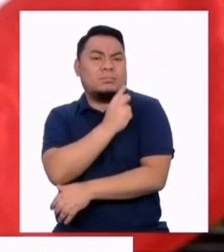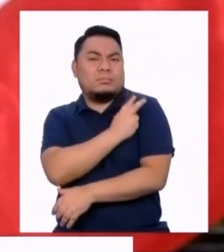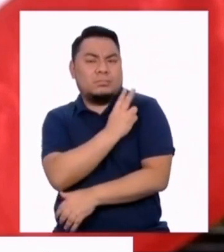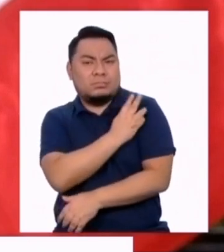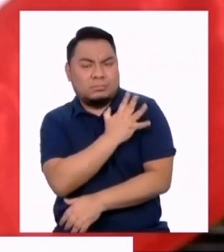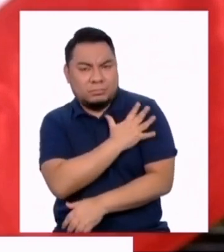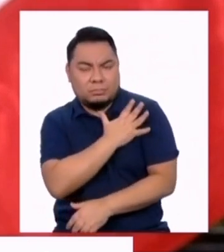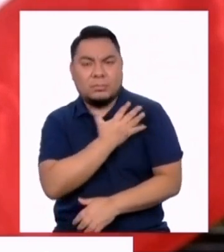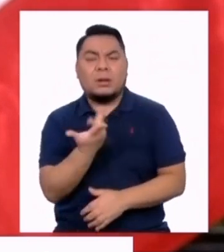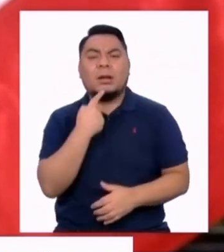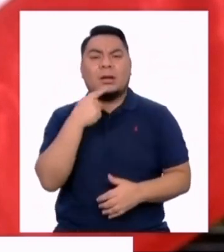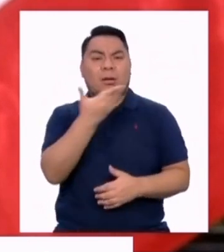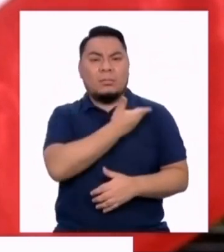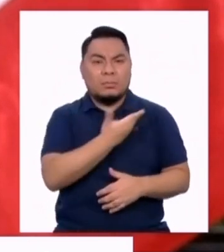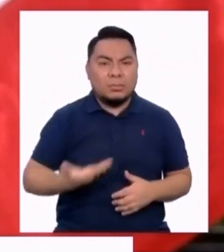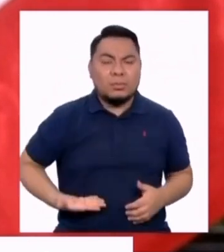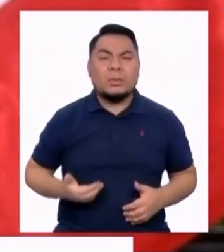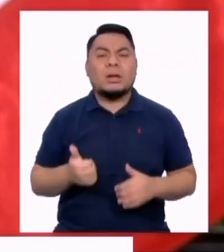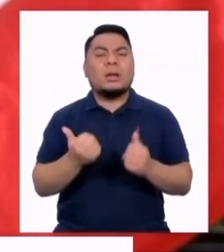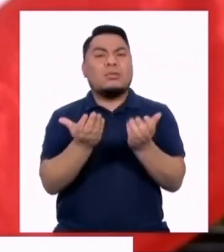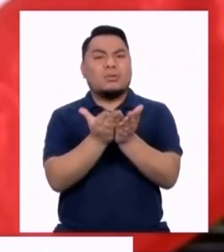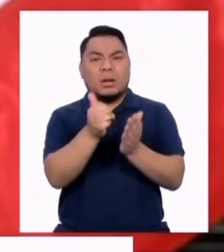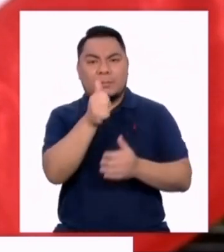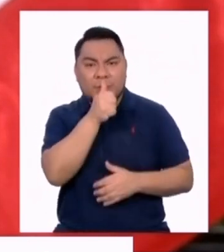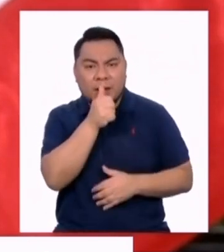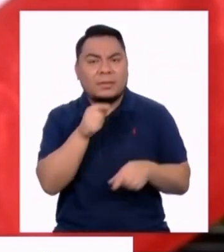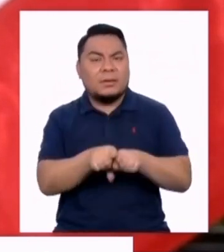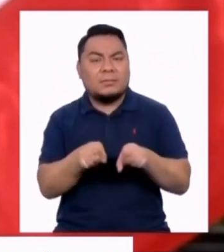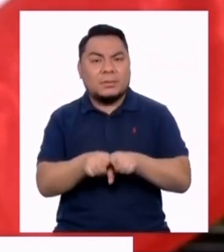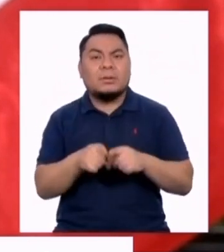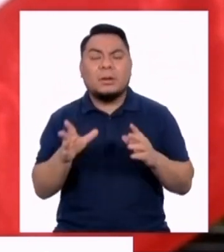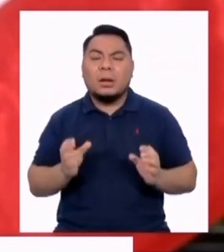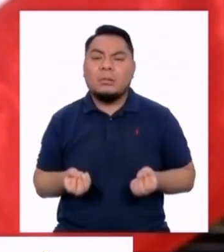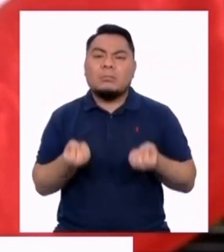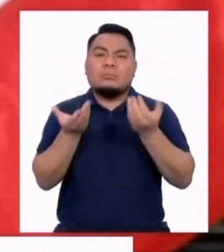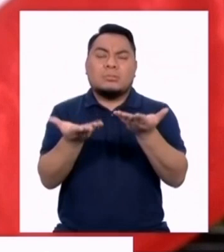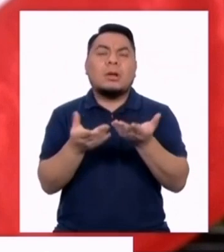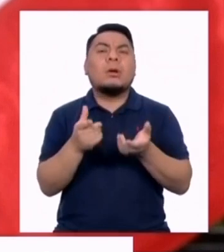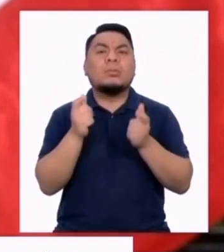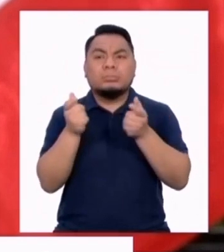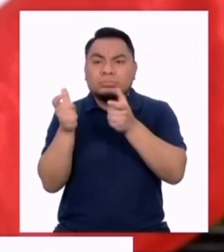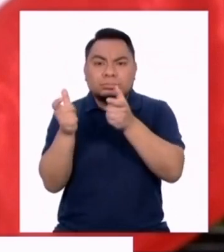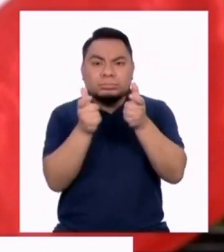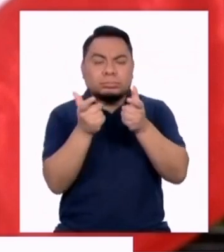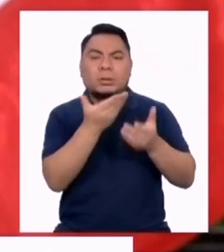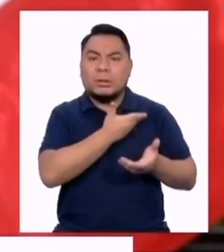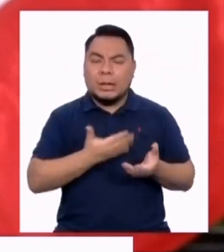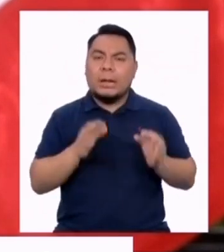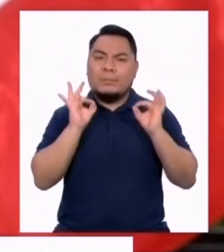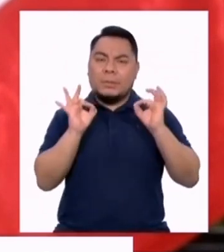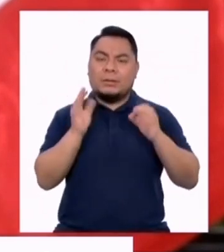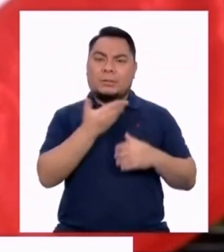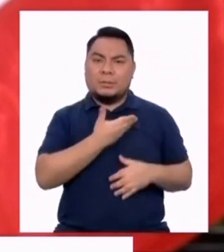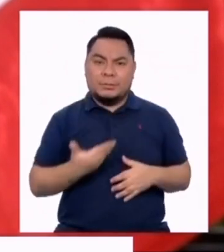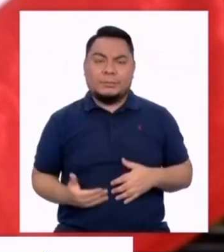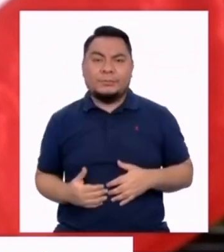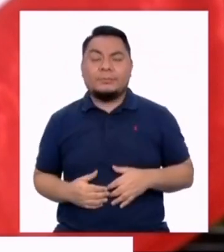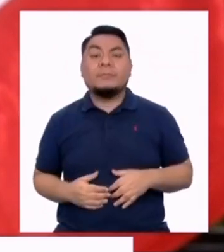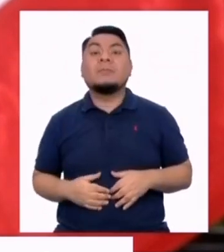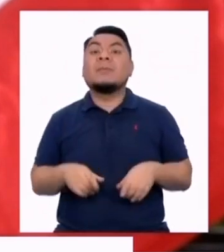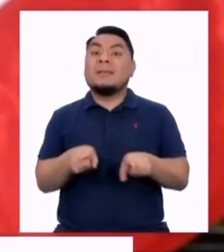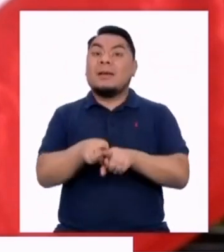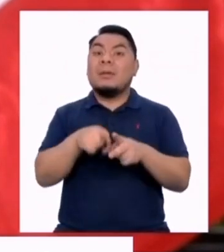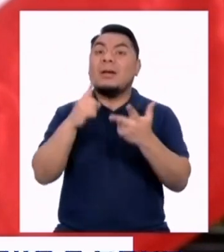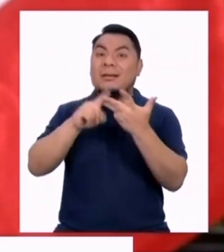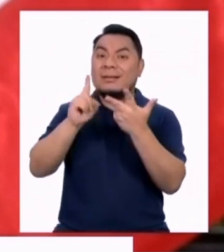adecuada regulación del estado un tercer punto es promover el crecimiento económico sostenible